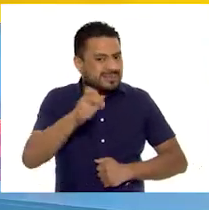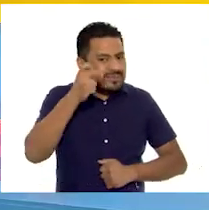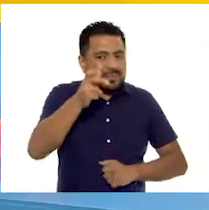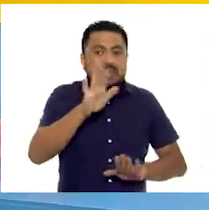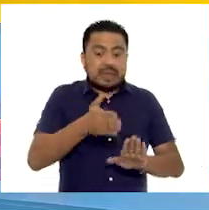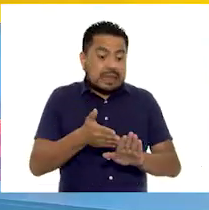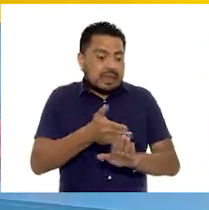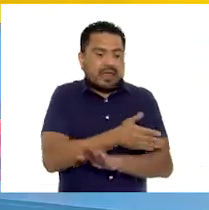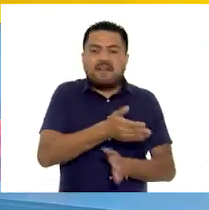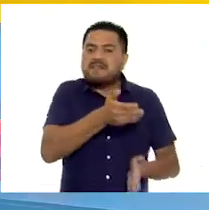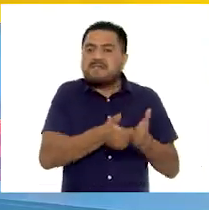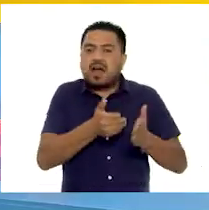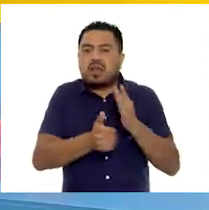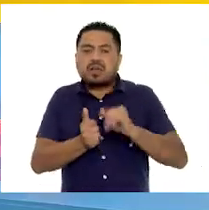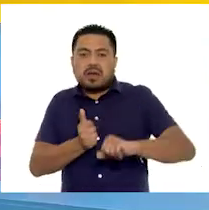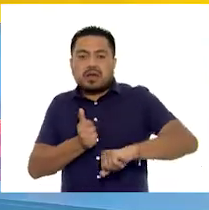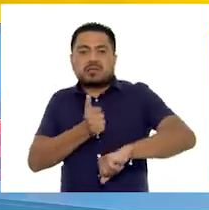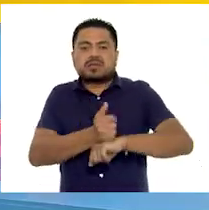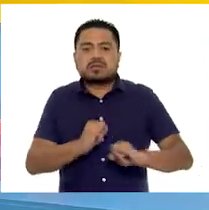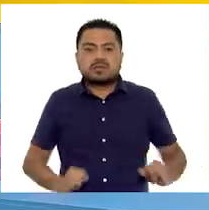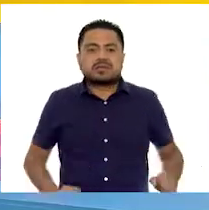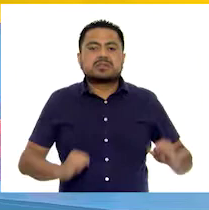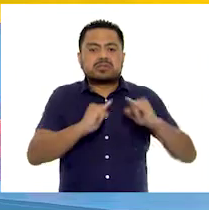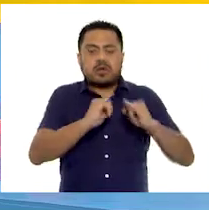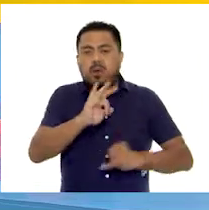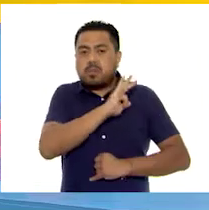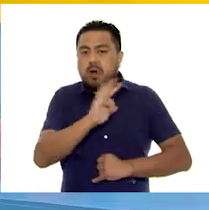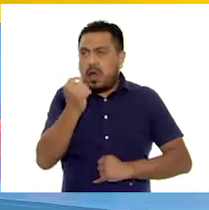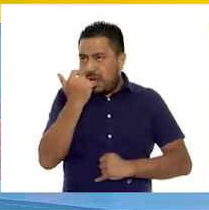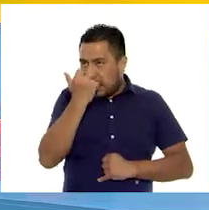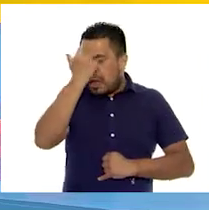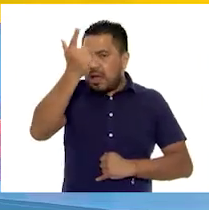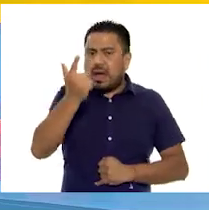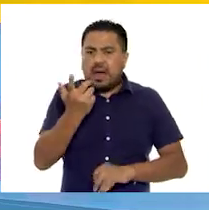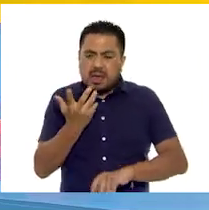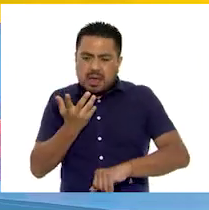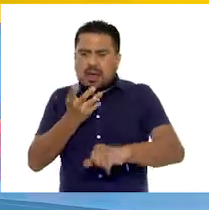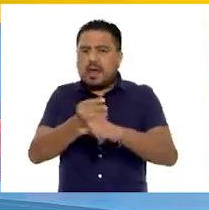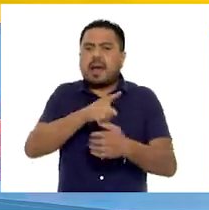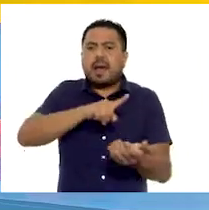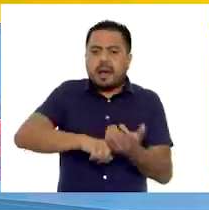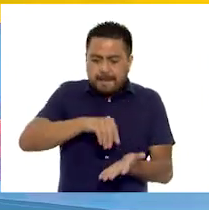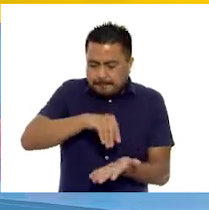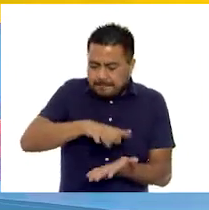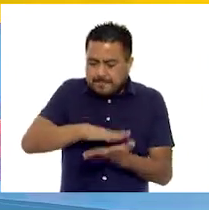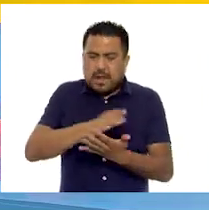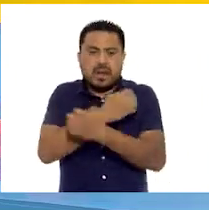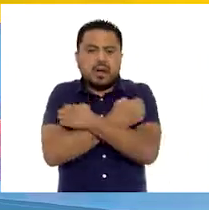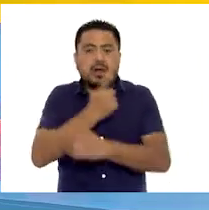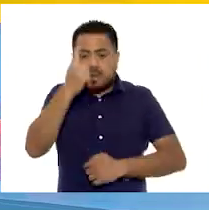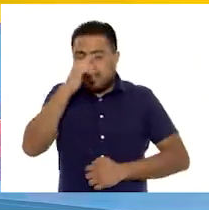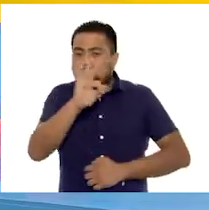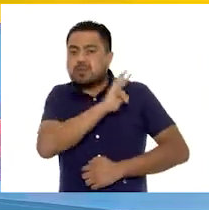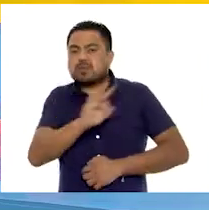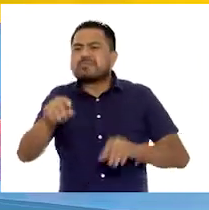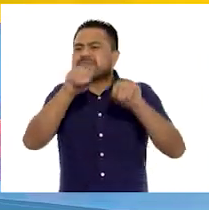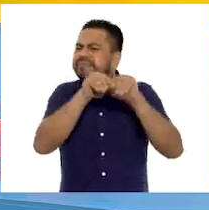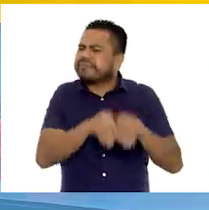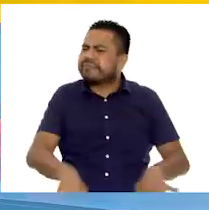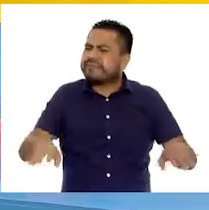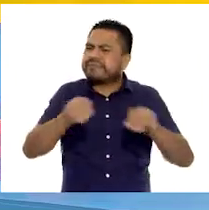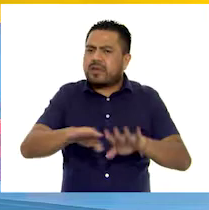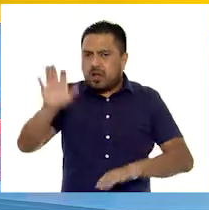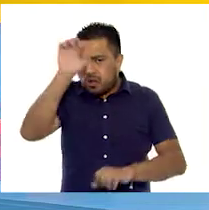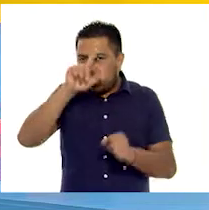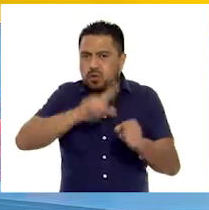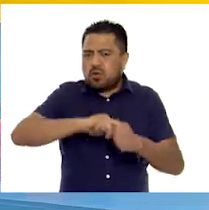hacía falta consolidar una institución capaz de crear y aplicar los planes educativos para que fuera posible difundir la cultura a